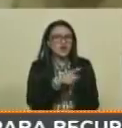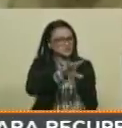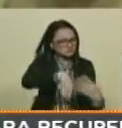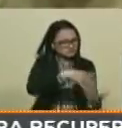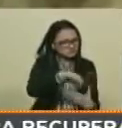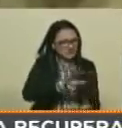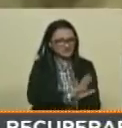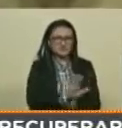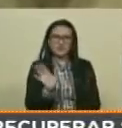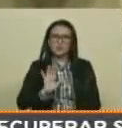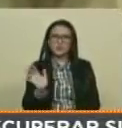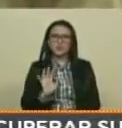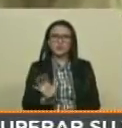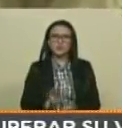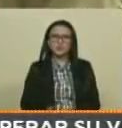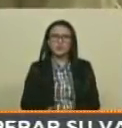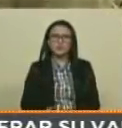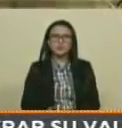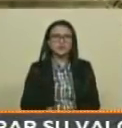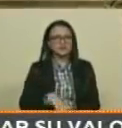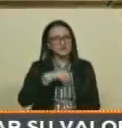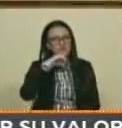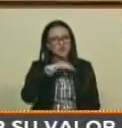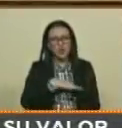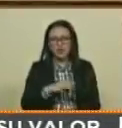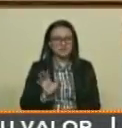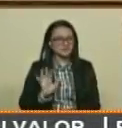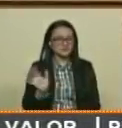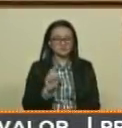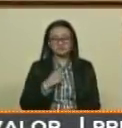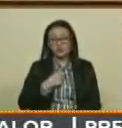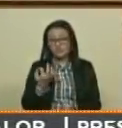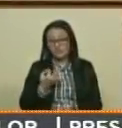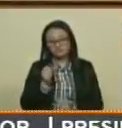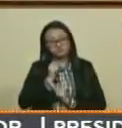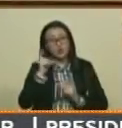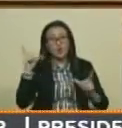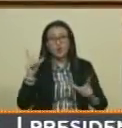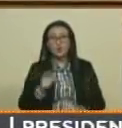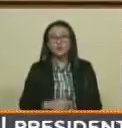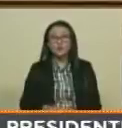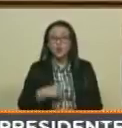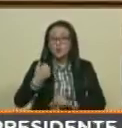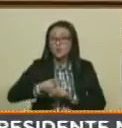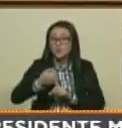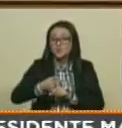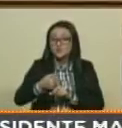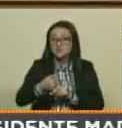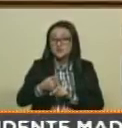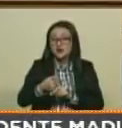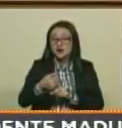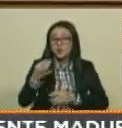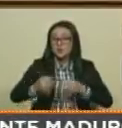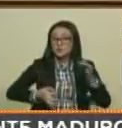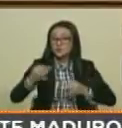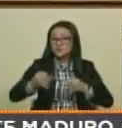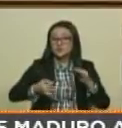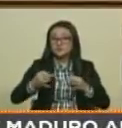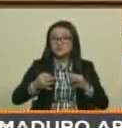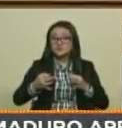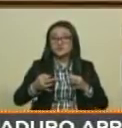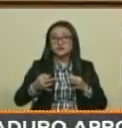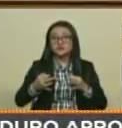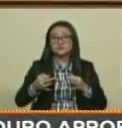sea, increíble, históricamente insólito. Luchar por la justicia en contra de la corrupción, los que